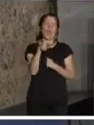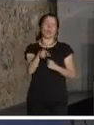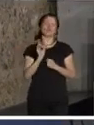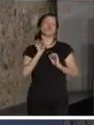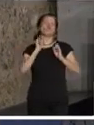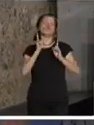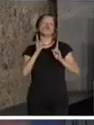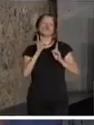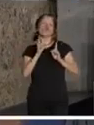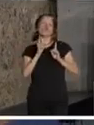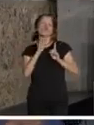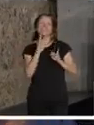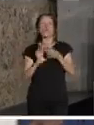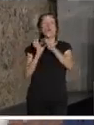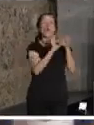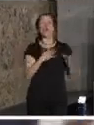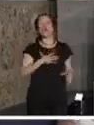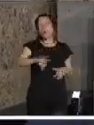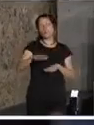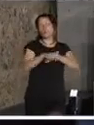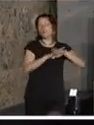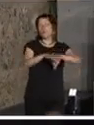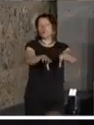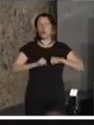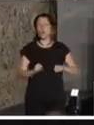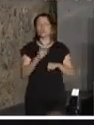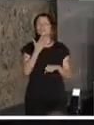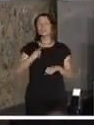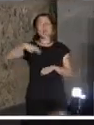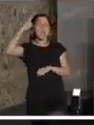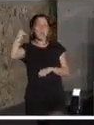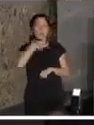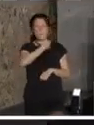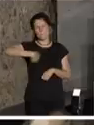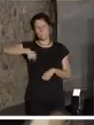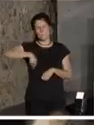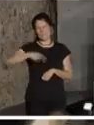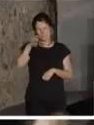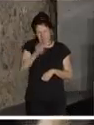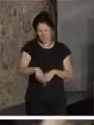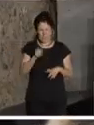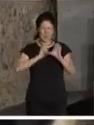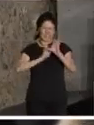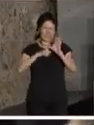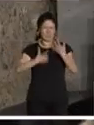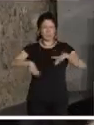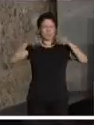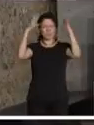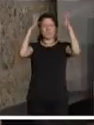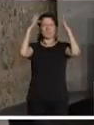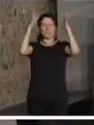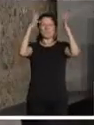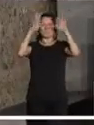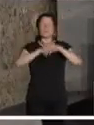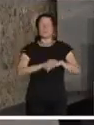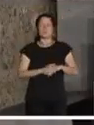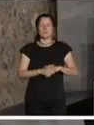eso solo va a pasar si unidas podemos está gobernando y sirena de Miguel es presidenta de extremadura